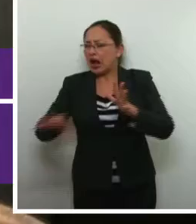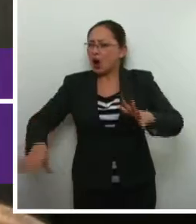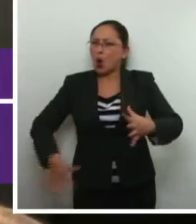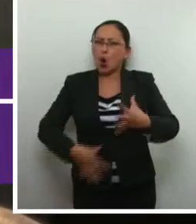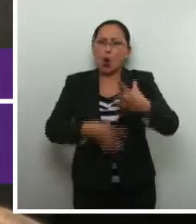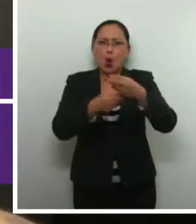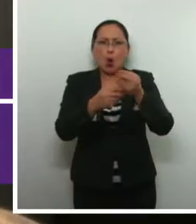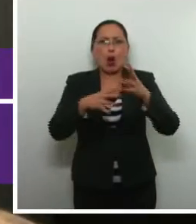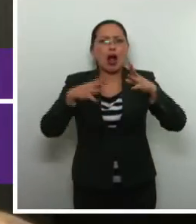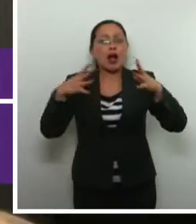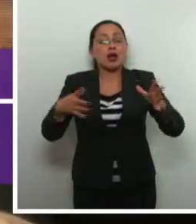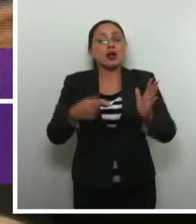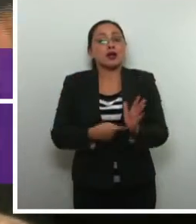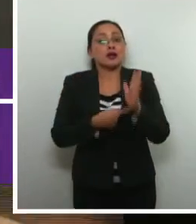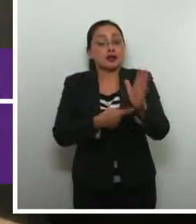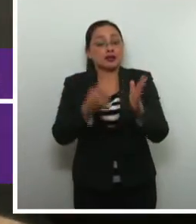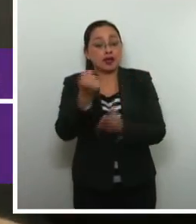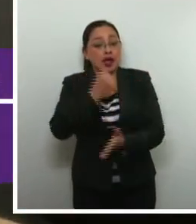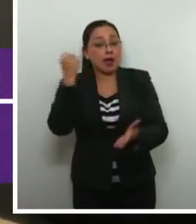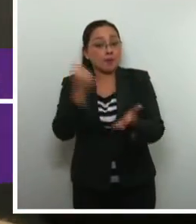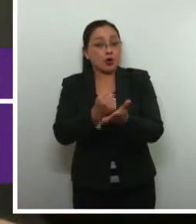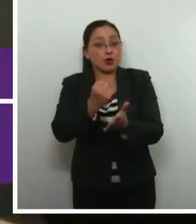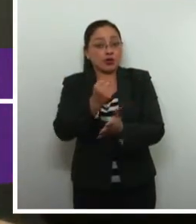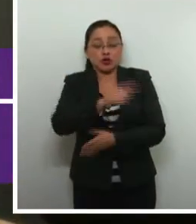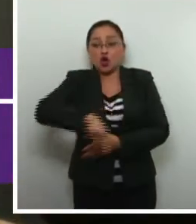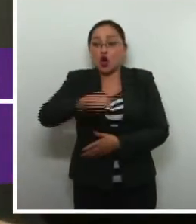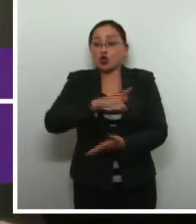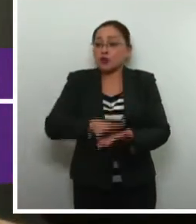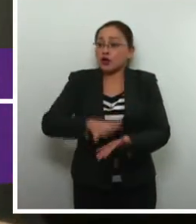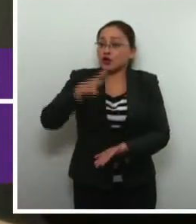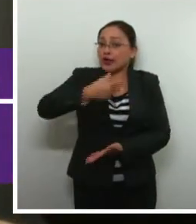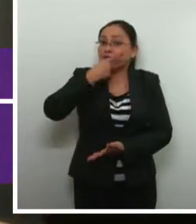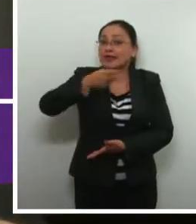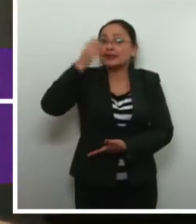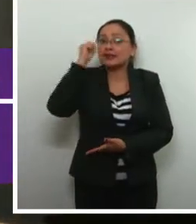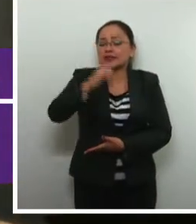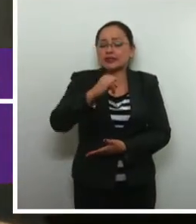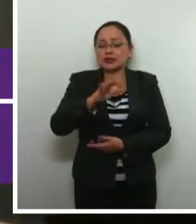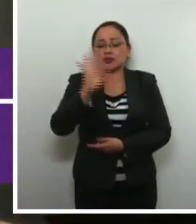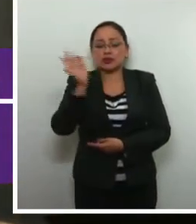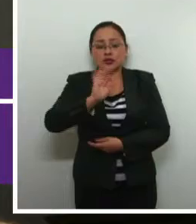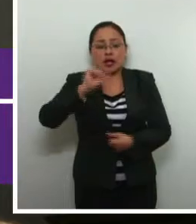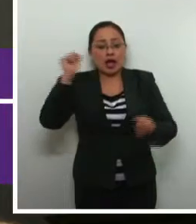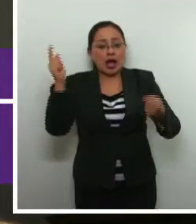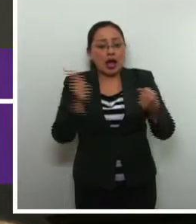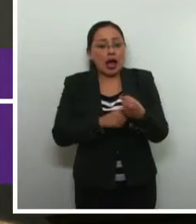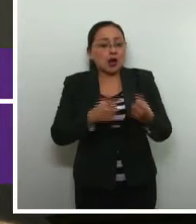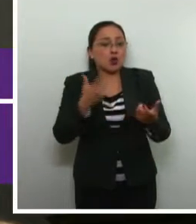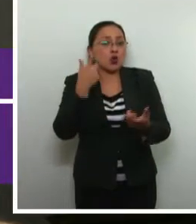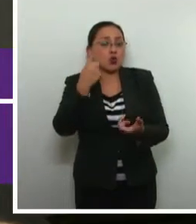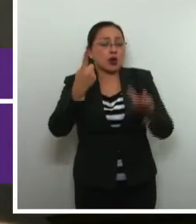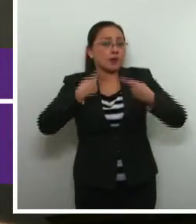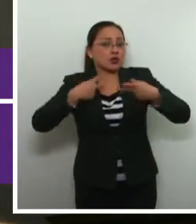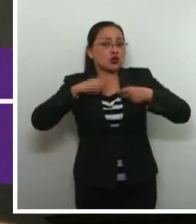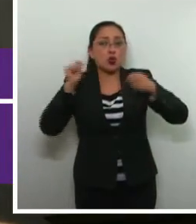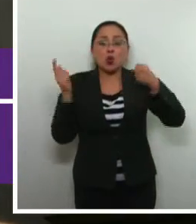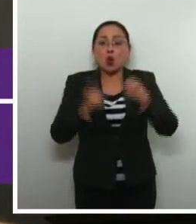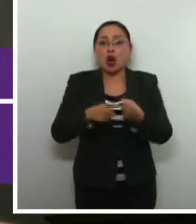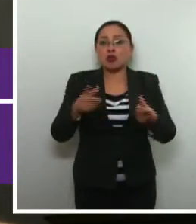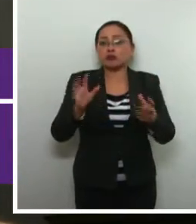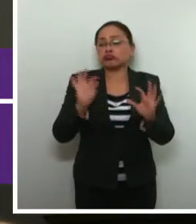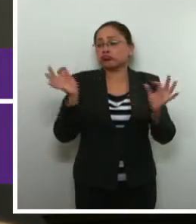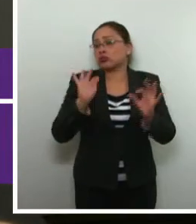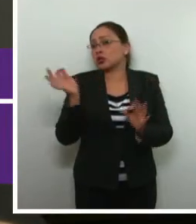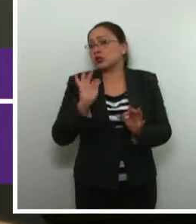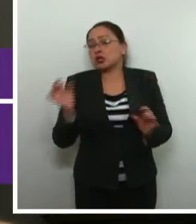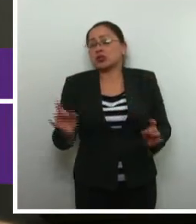comúnmente, y esta se aprobó por mayoría calificada, si hubiera alguien que en alguna de las